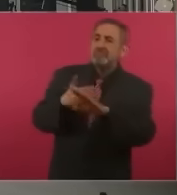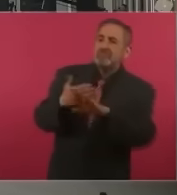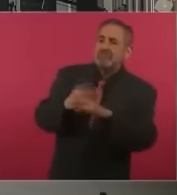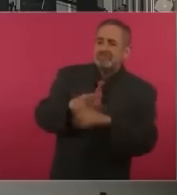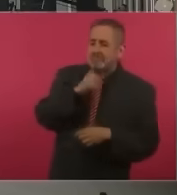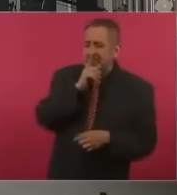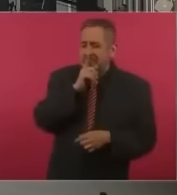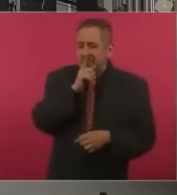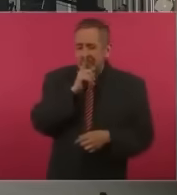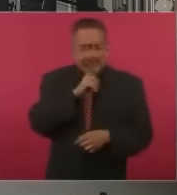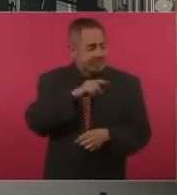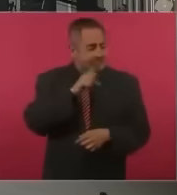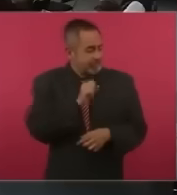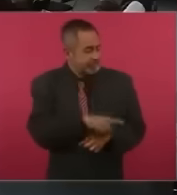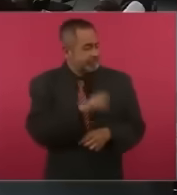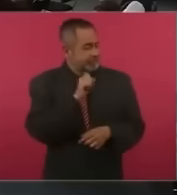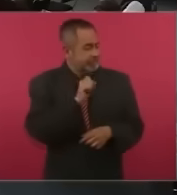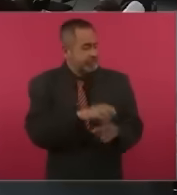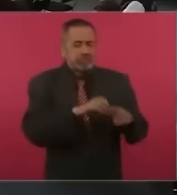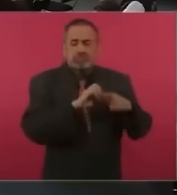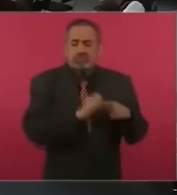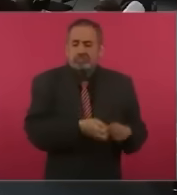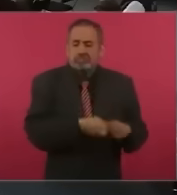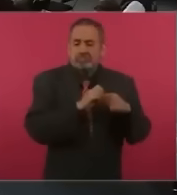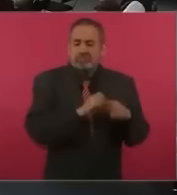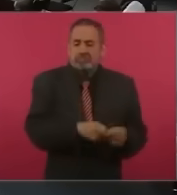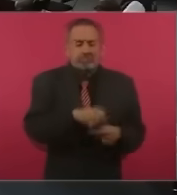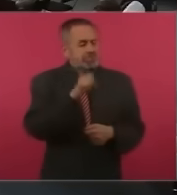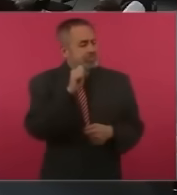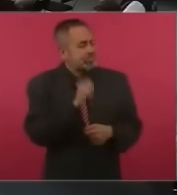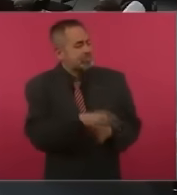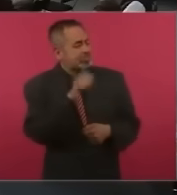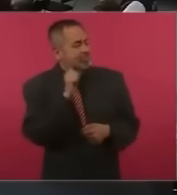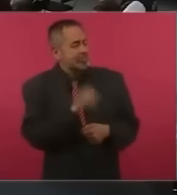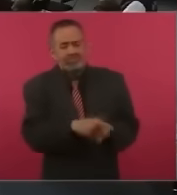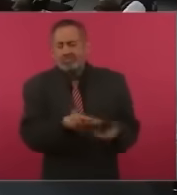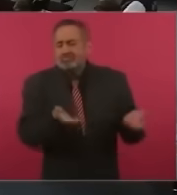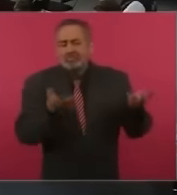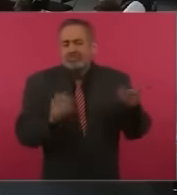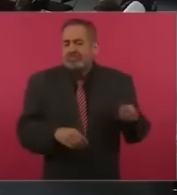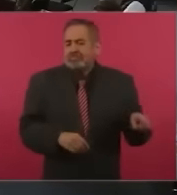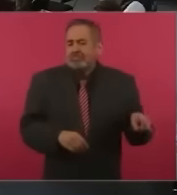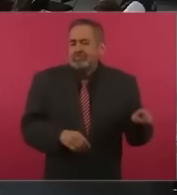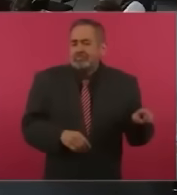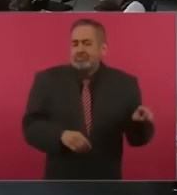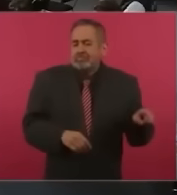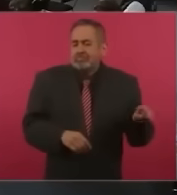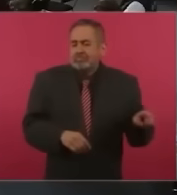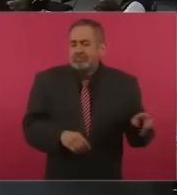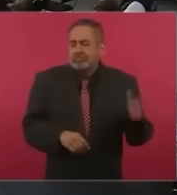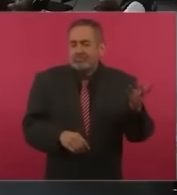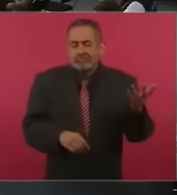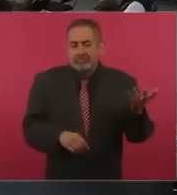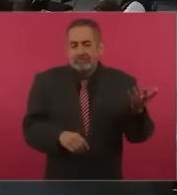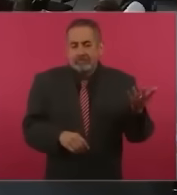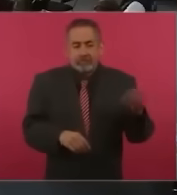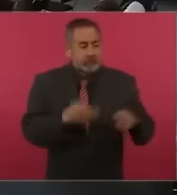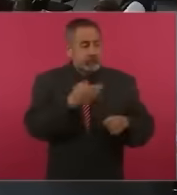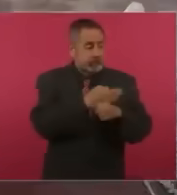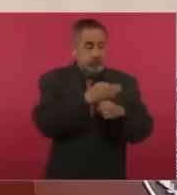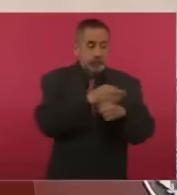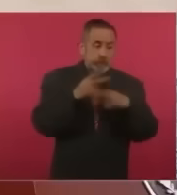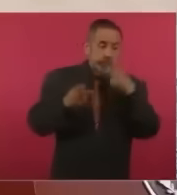permitido sumarse nunca dirigir lo mismo podría decirse de la izquierda moderna de corte socialdemócrata